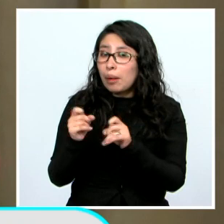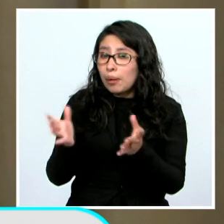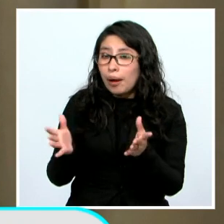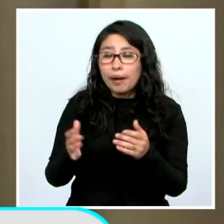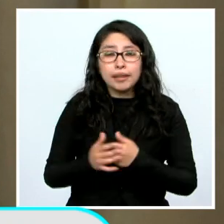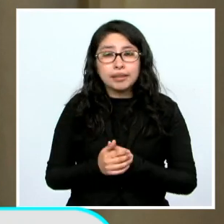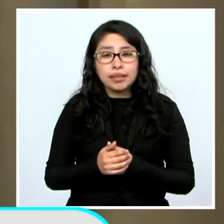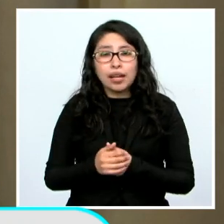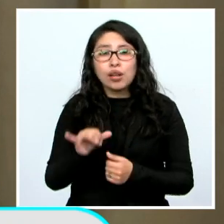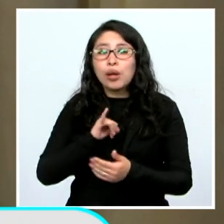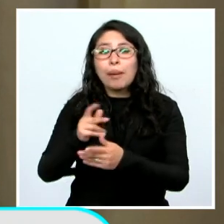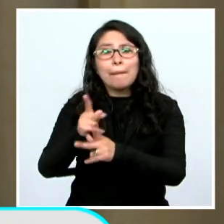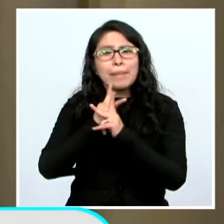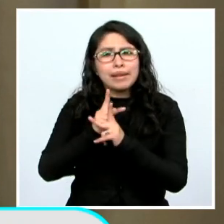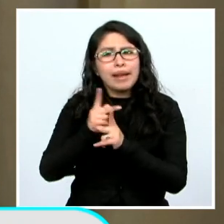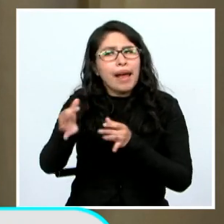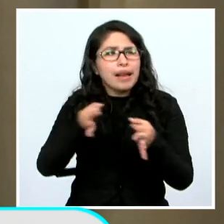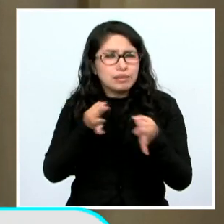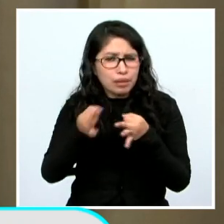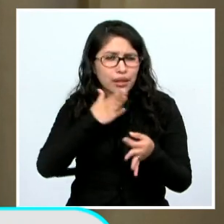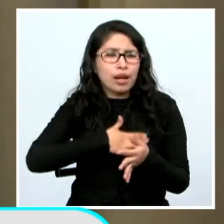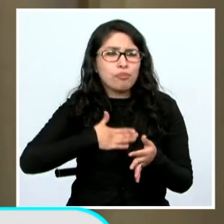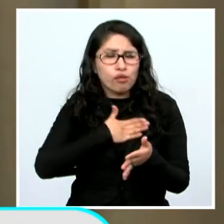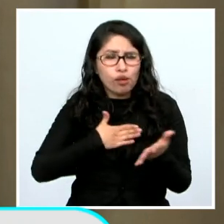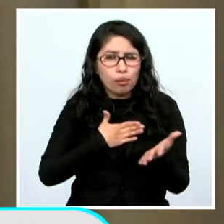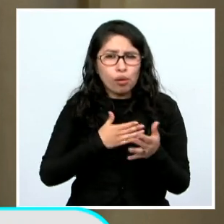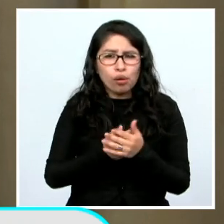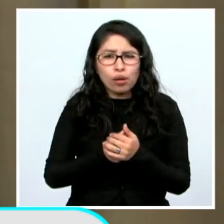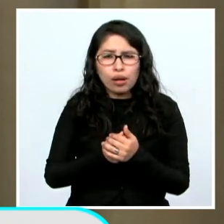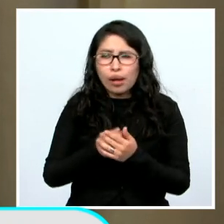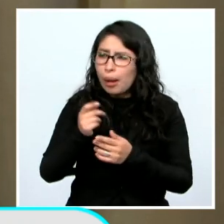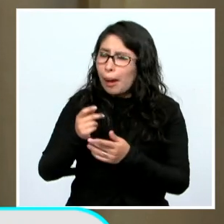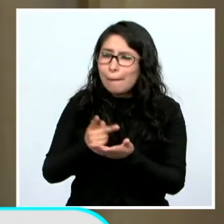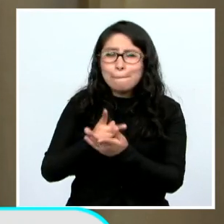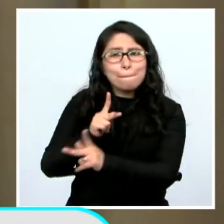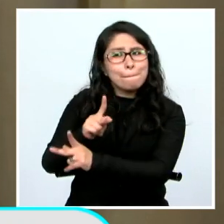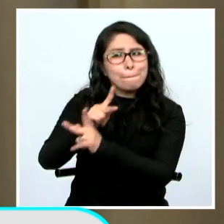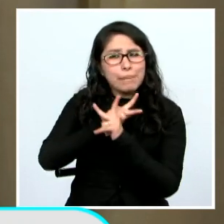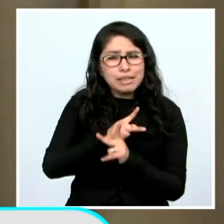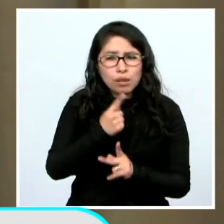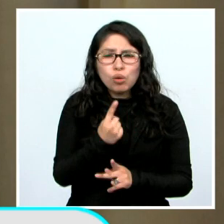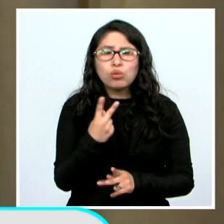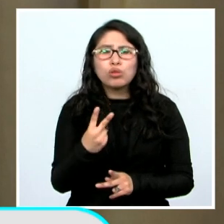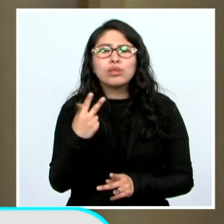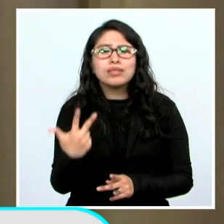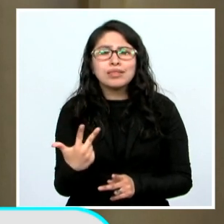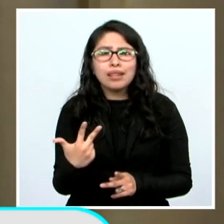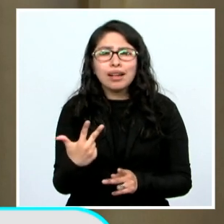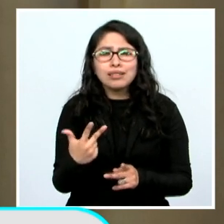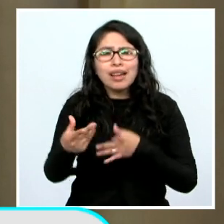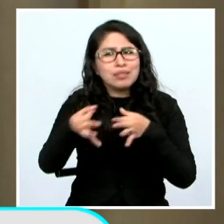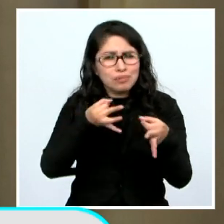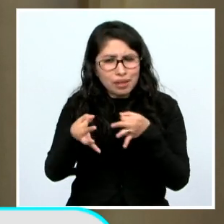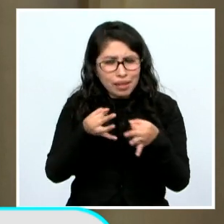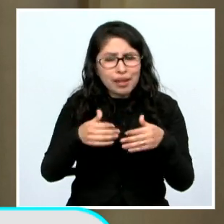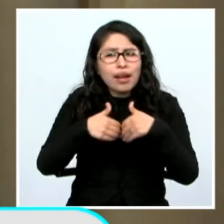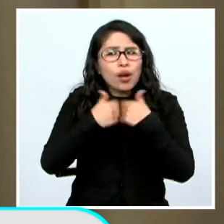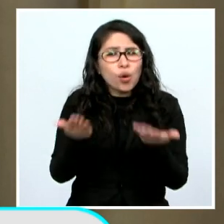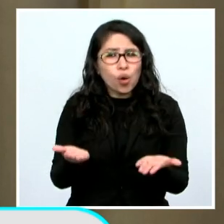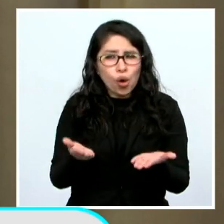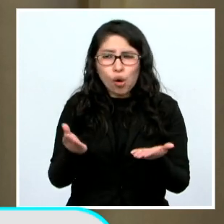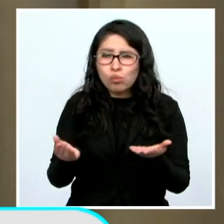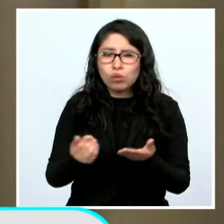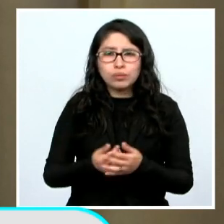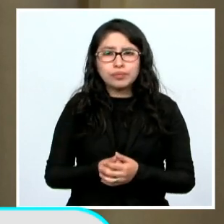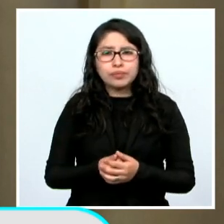suerte, voy a pedirle que me explique. O sea, ¿realmente va a ser bajito el interés de este crédito, 1-2-3? ¿Cómo se hace? ¿Las